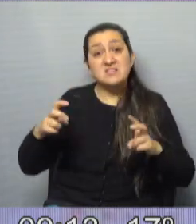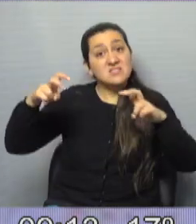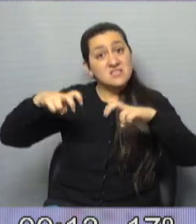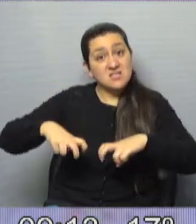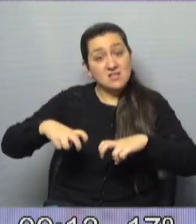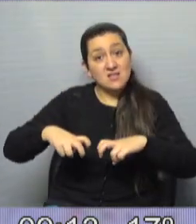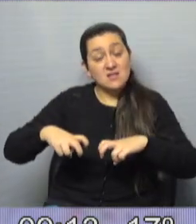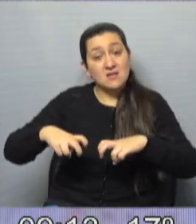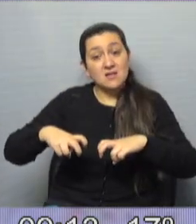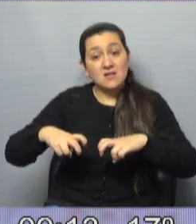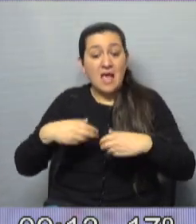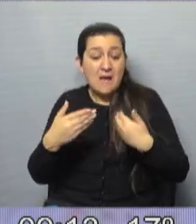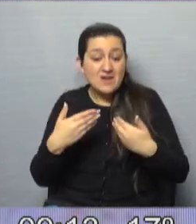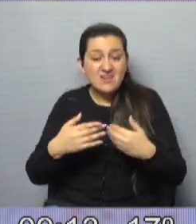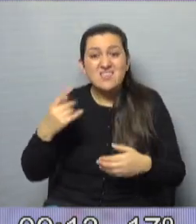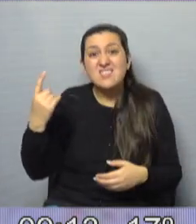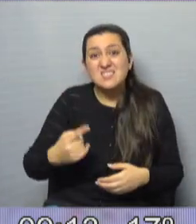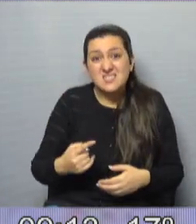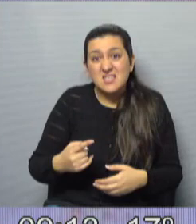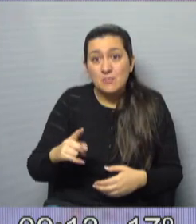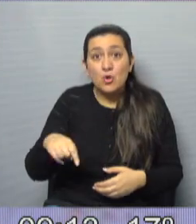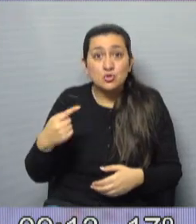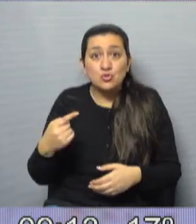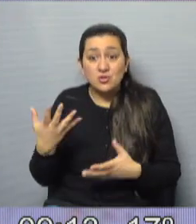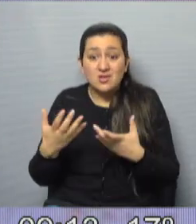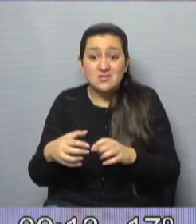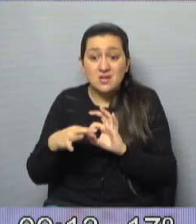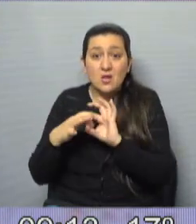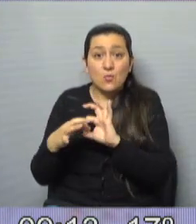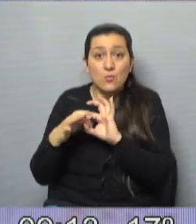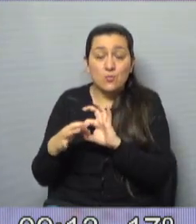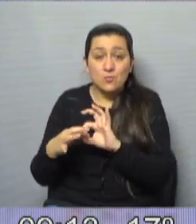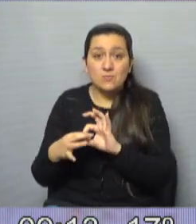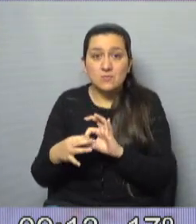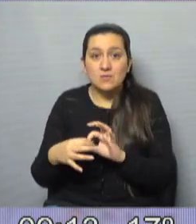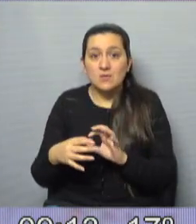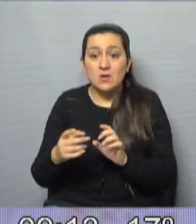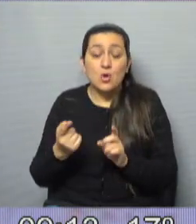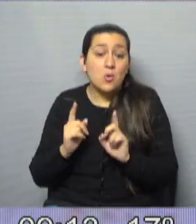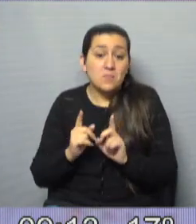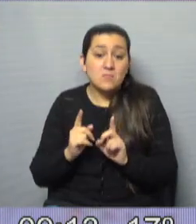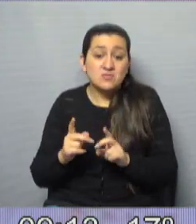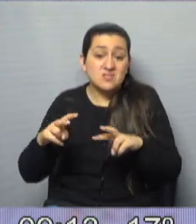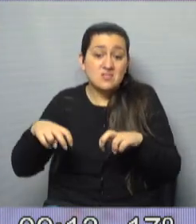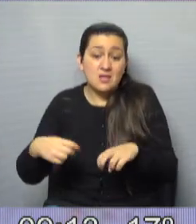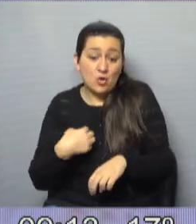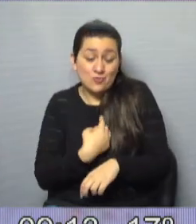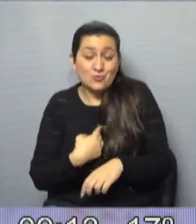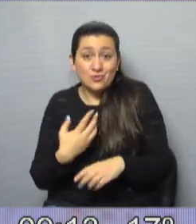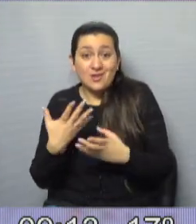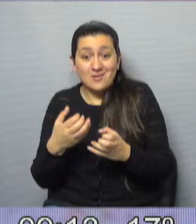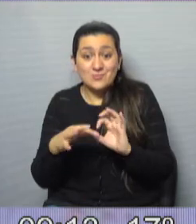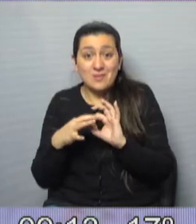por los otros que no. Claro. Lo mismo pasa con nosotros, si se sientan con nosotros vamos a decidir. Entonces habrá que estudiar muy